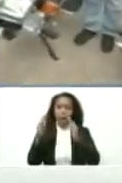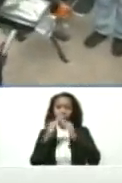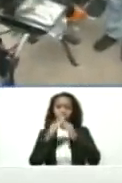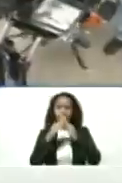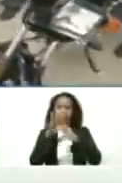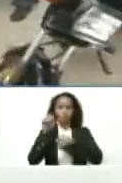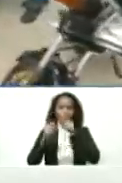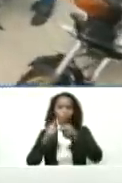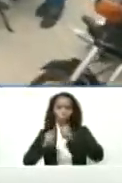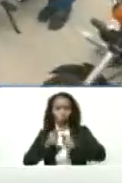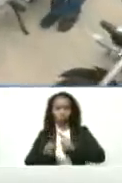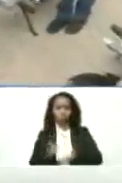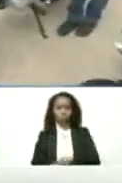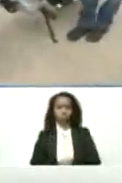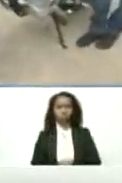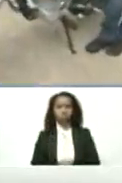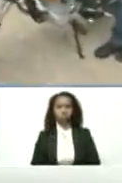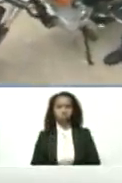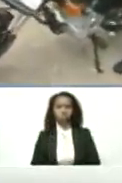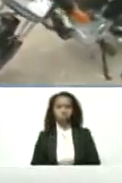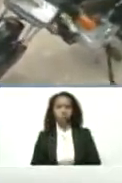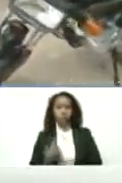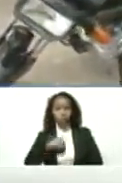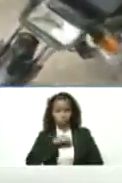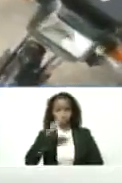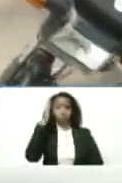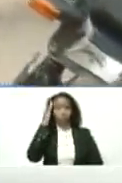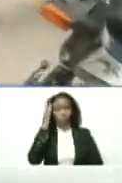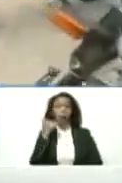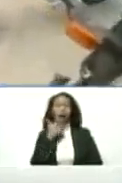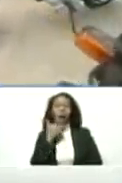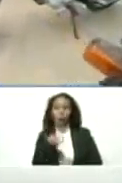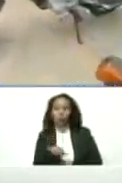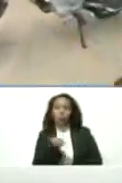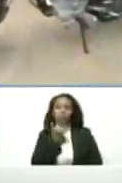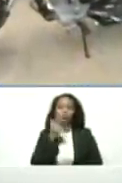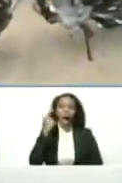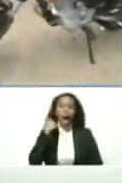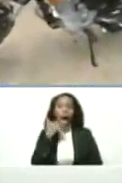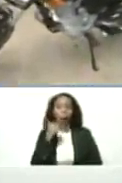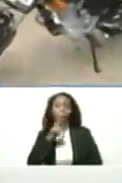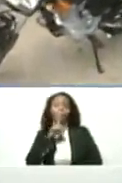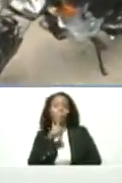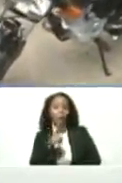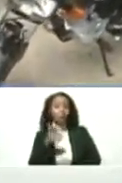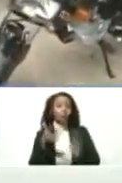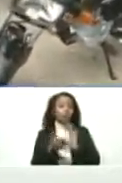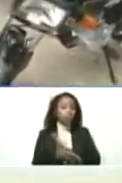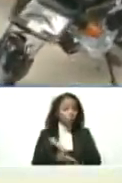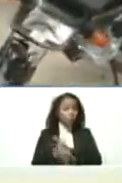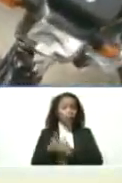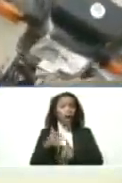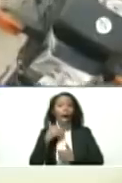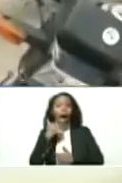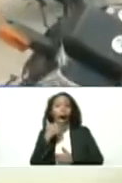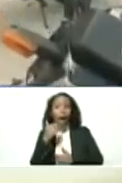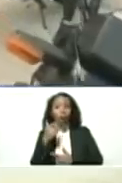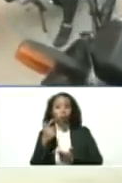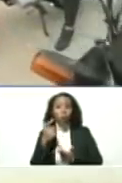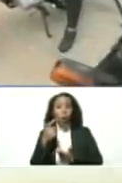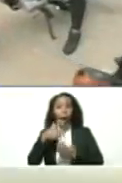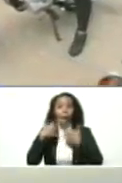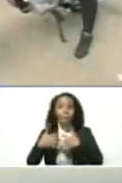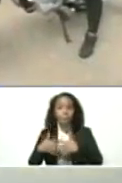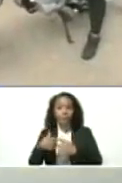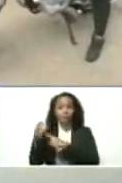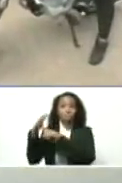ser. Si nosotros sabemos de una irregularidad o de algo que se esté haciendo mal o alguien que lo esté explotando o de